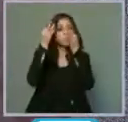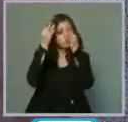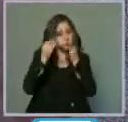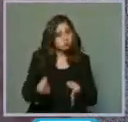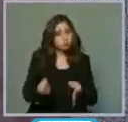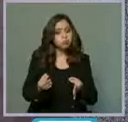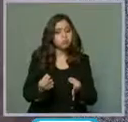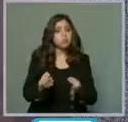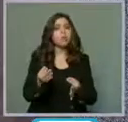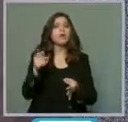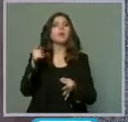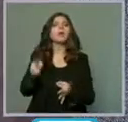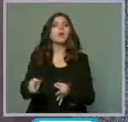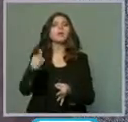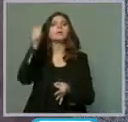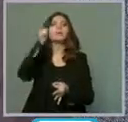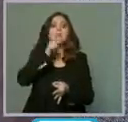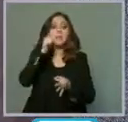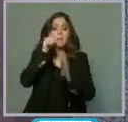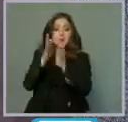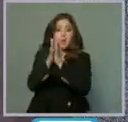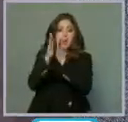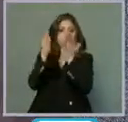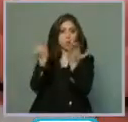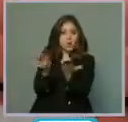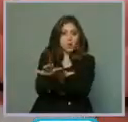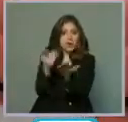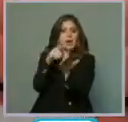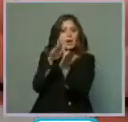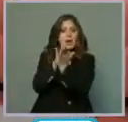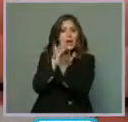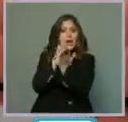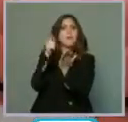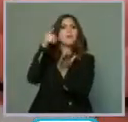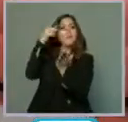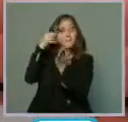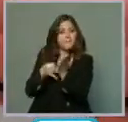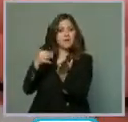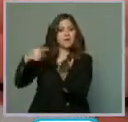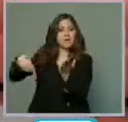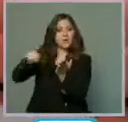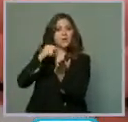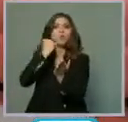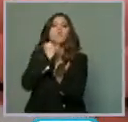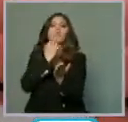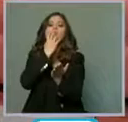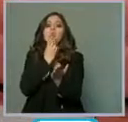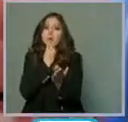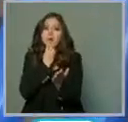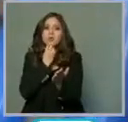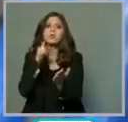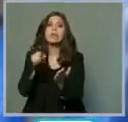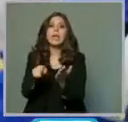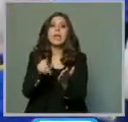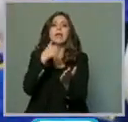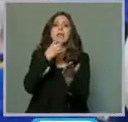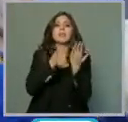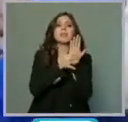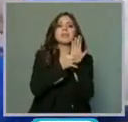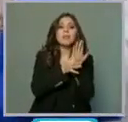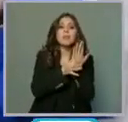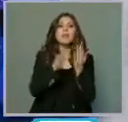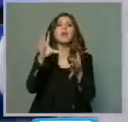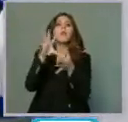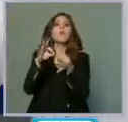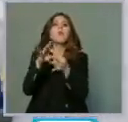la Torá, que es el libro sagrado de los judíos, y que establece perfectamente y claramente qué alimentos son permisibles,